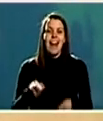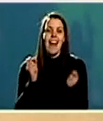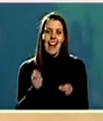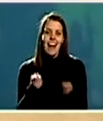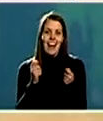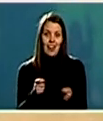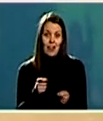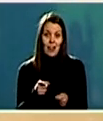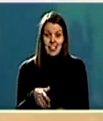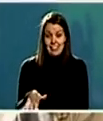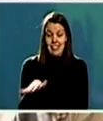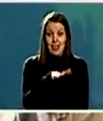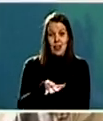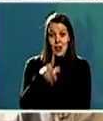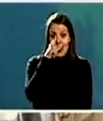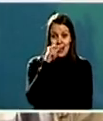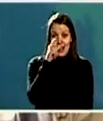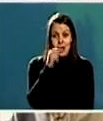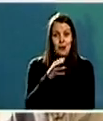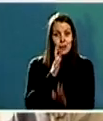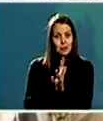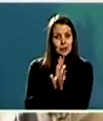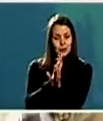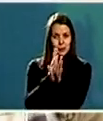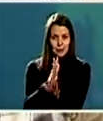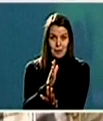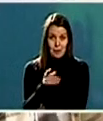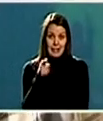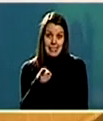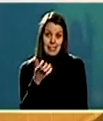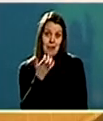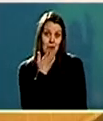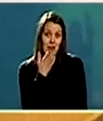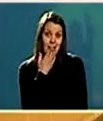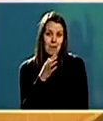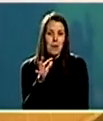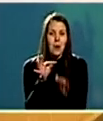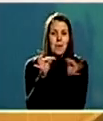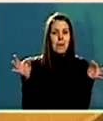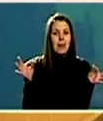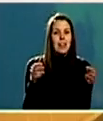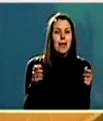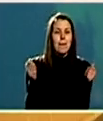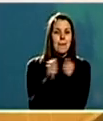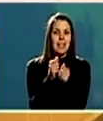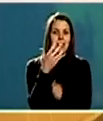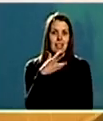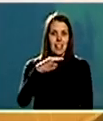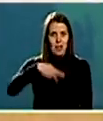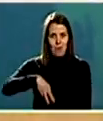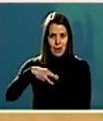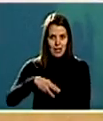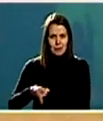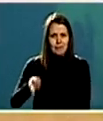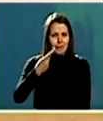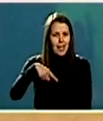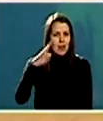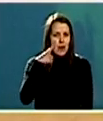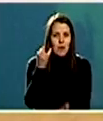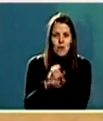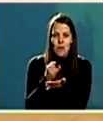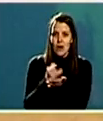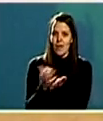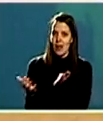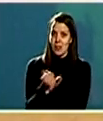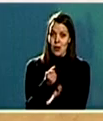desfilarán este entroido poas vilas provincia 25 Met de longitud midea de este grupo de amigos de sarria comprob que todo funcione